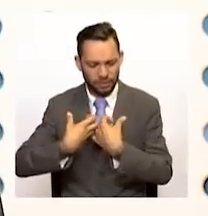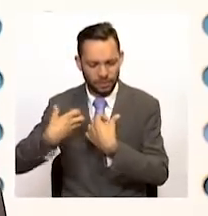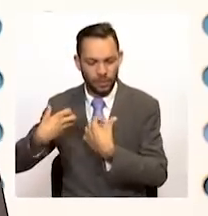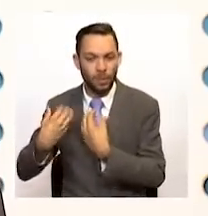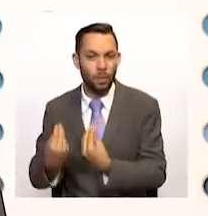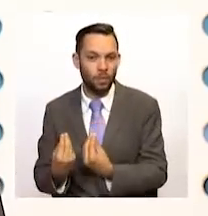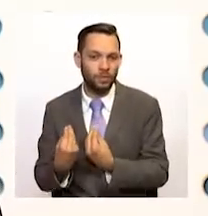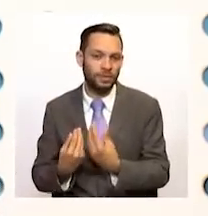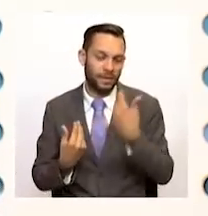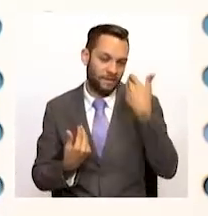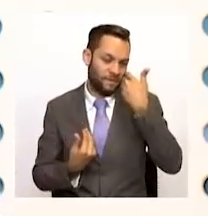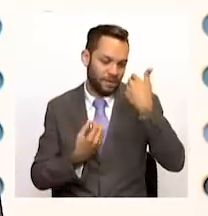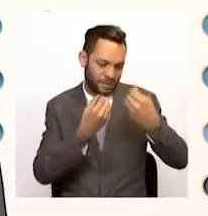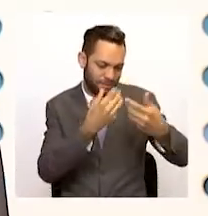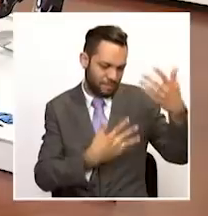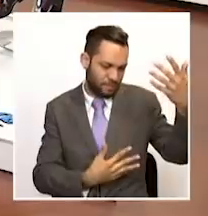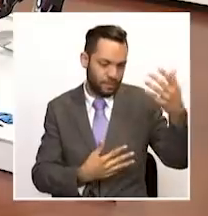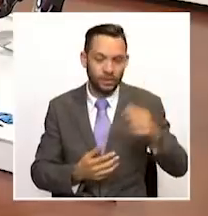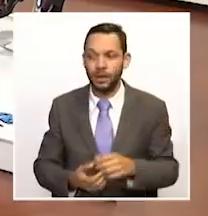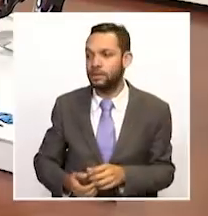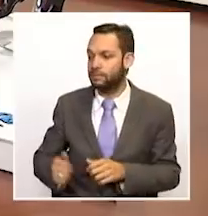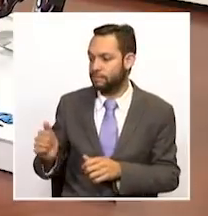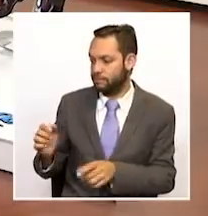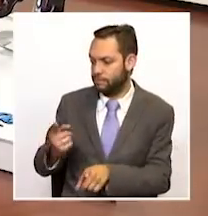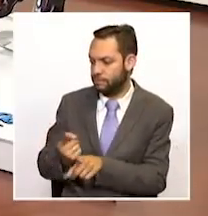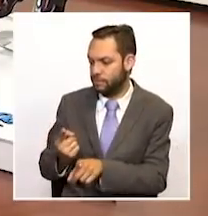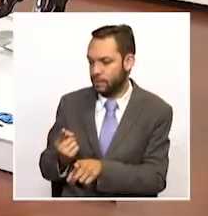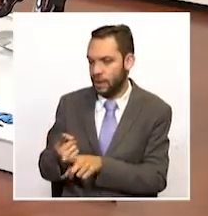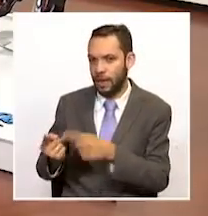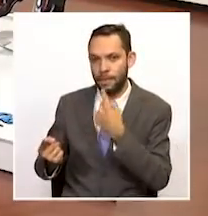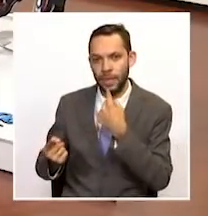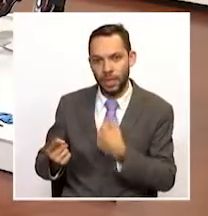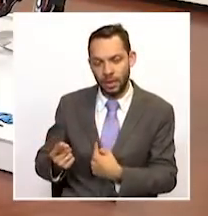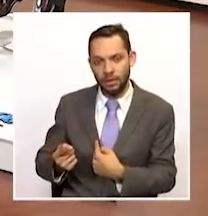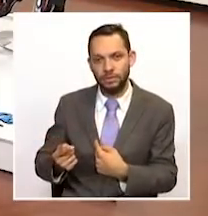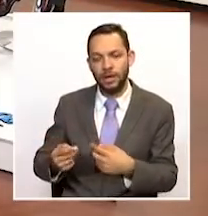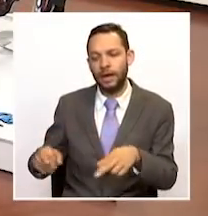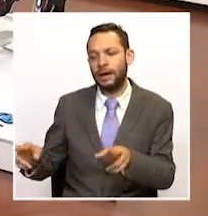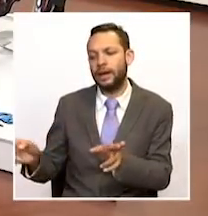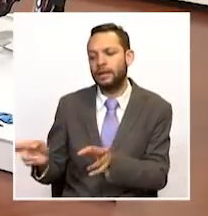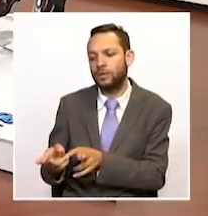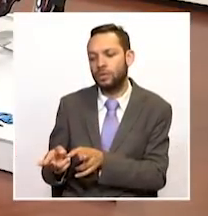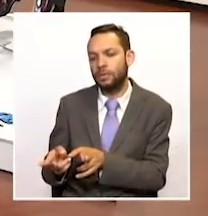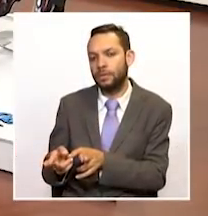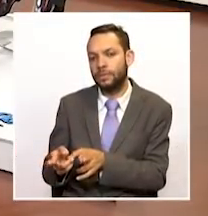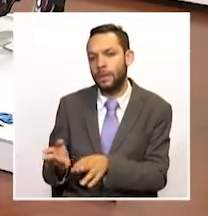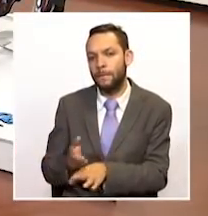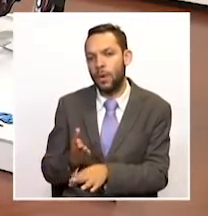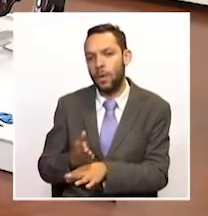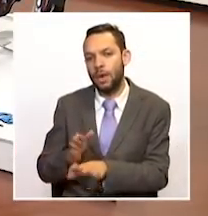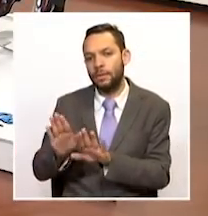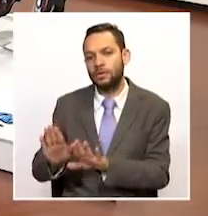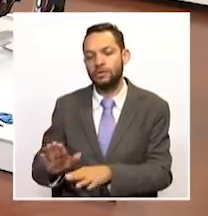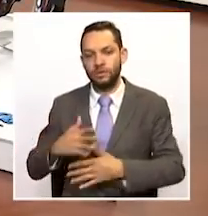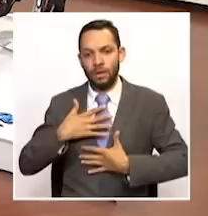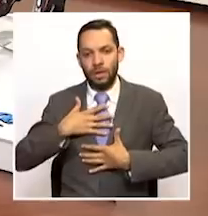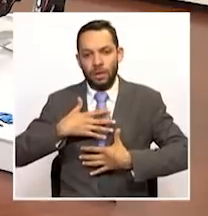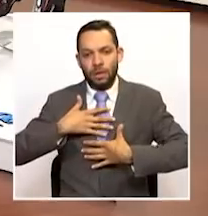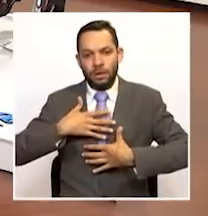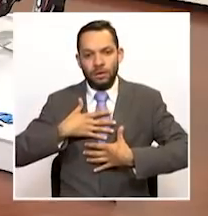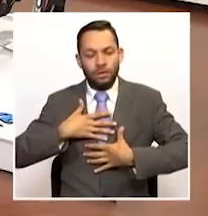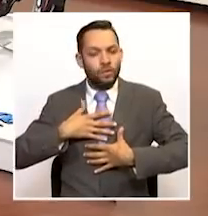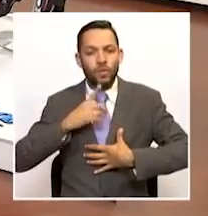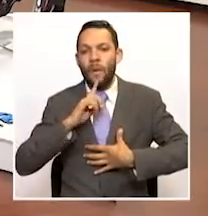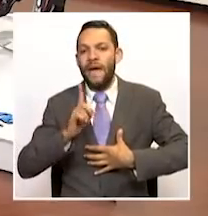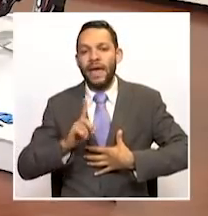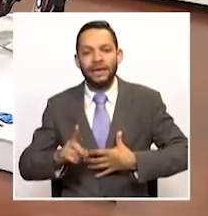que claro entonces lo que acaba de ser esto sirvió los resume muy fácil el problema del pulmón no es sistémico lo